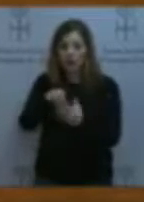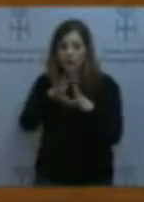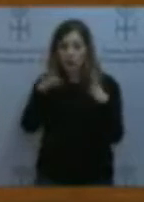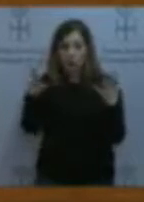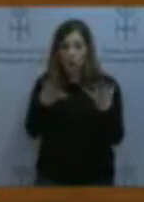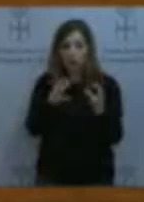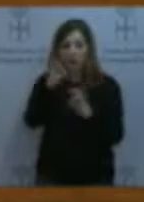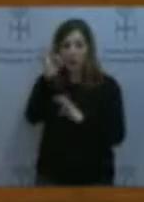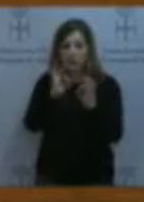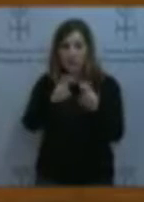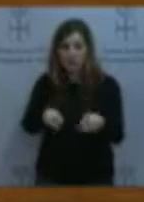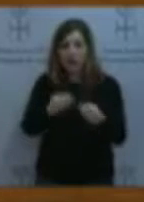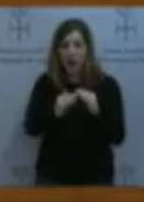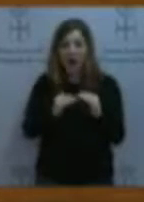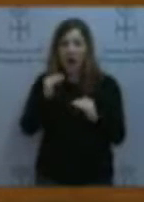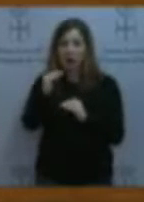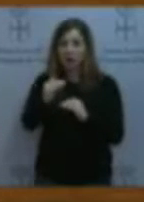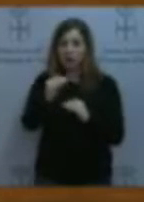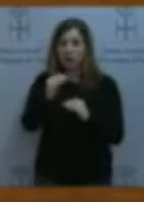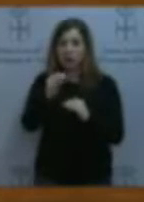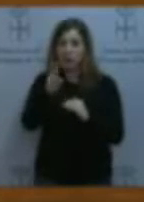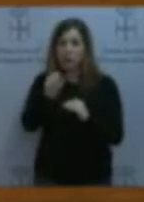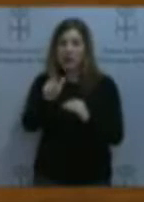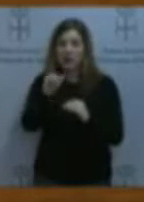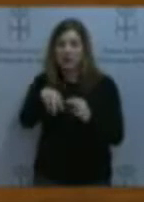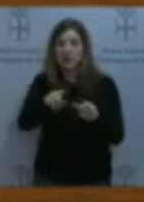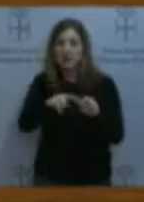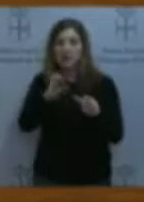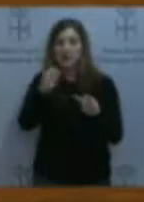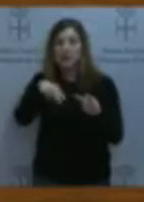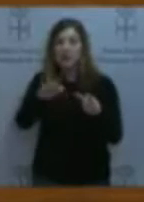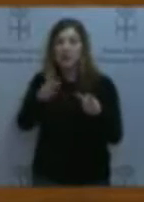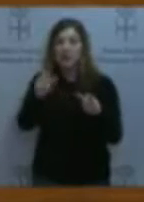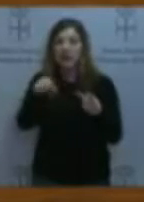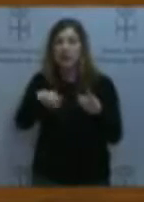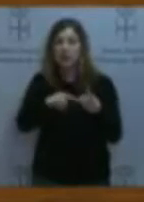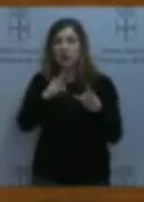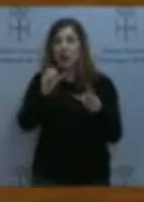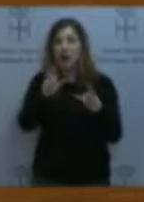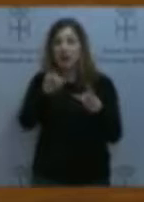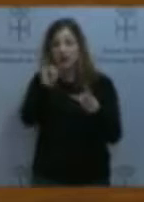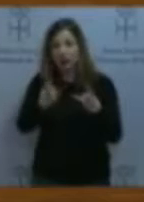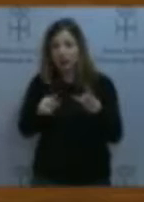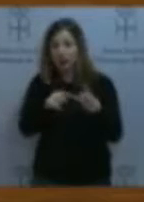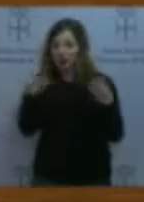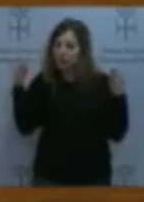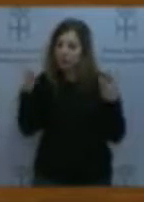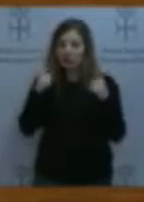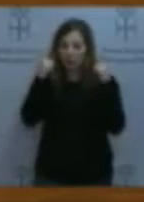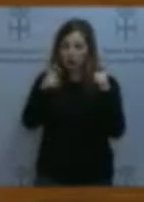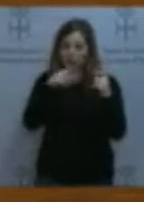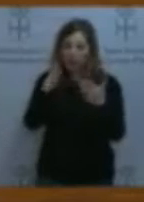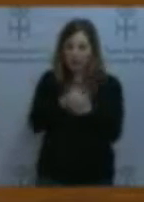Tallin, San Francisco, Adelaida o Cardiff centran los esfuerzos precisamente en separar la fracción orgánica del resto